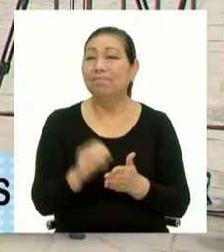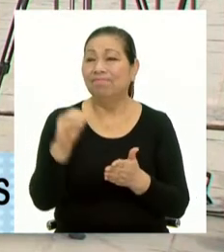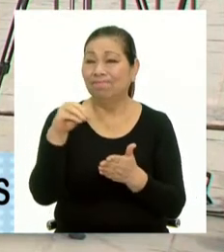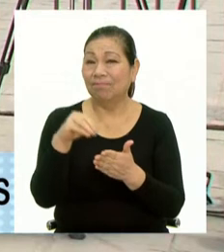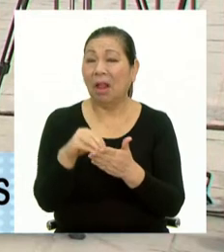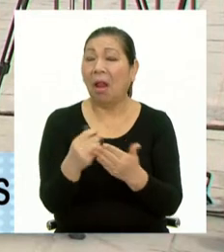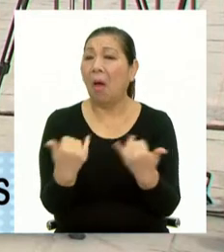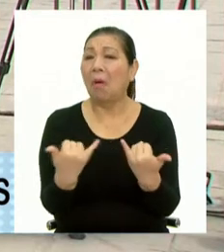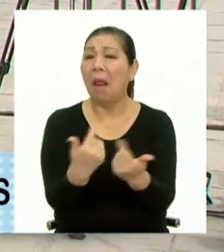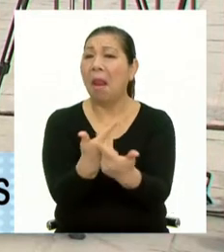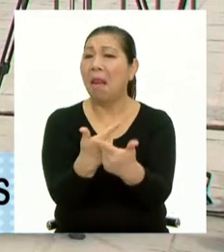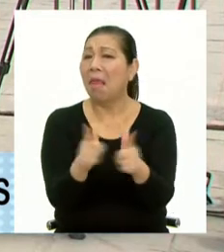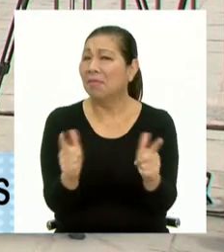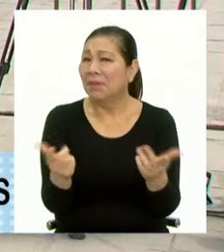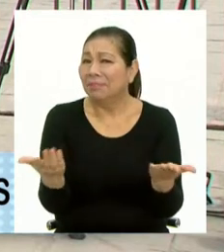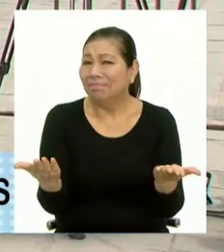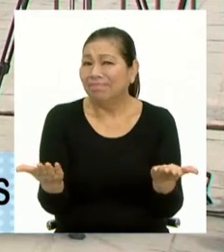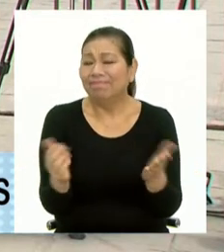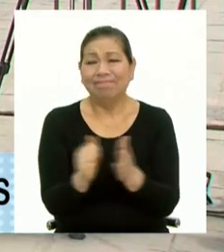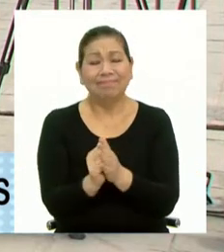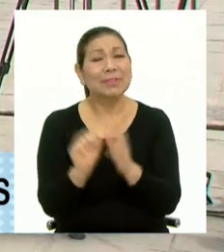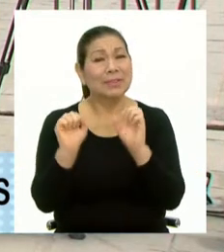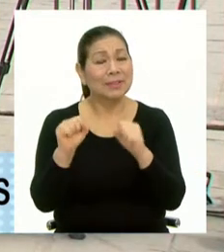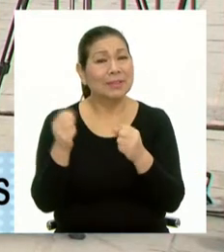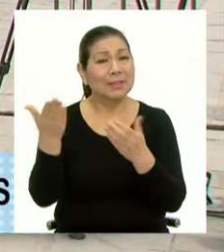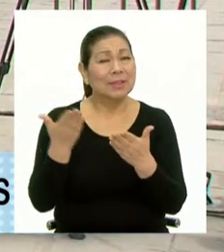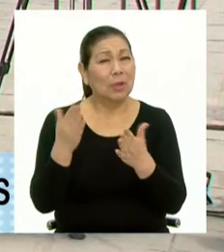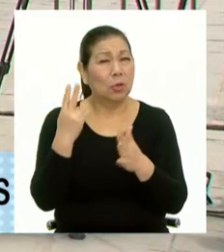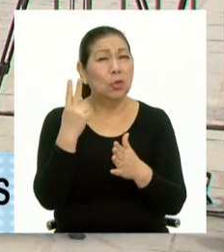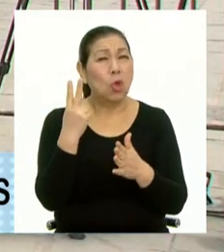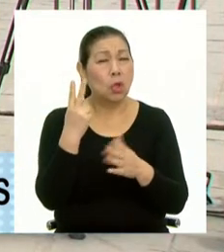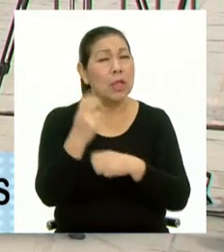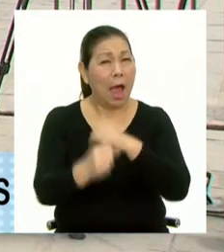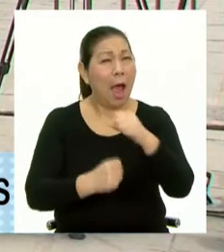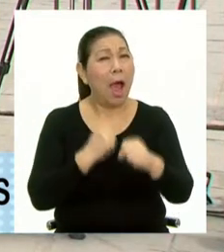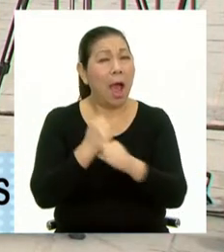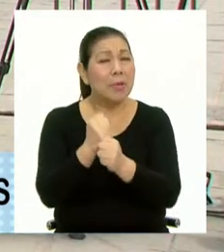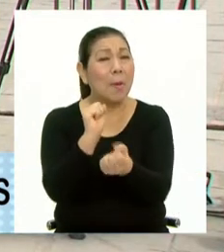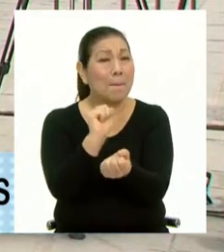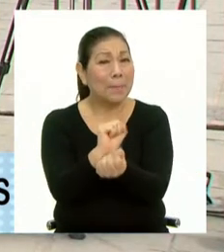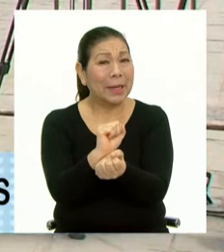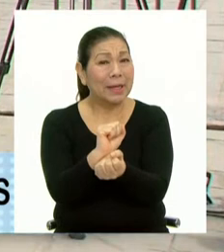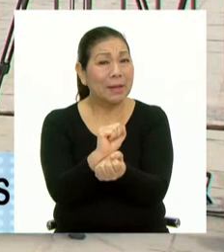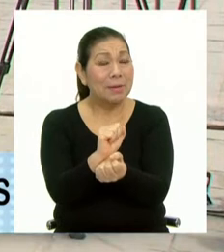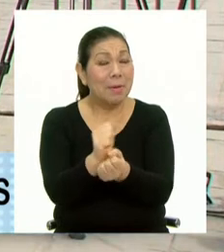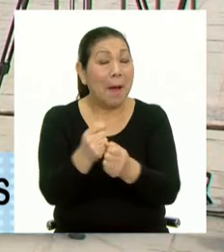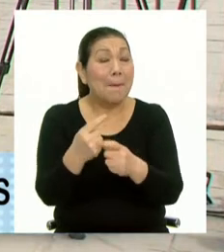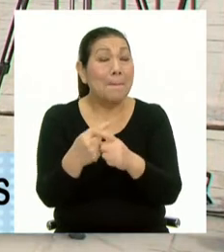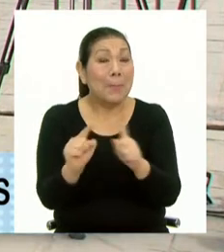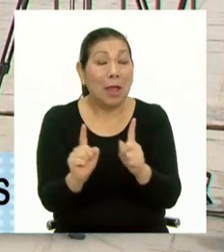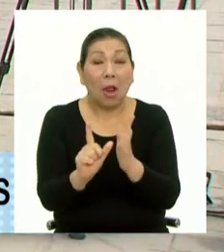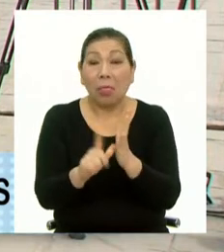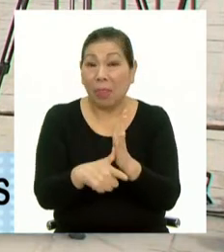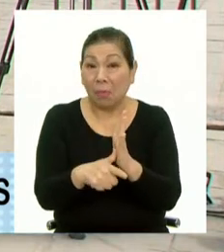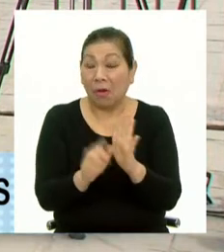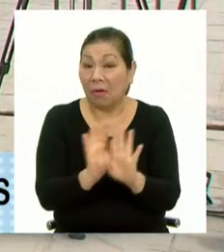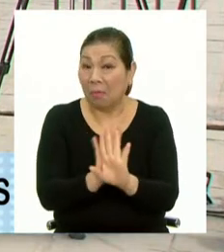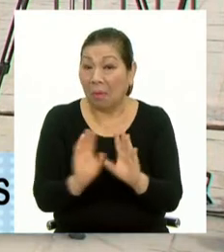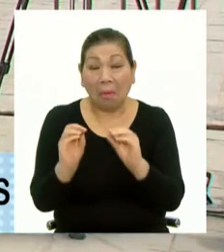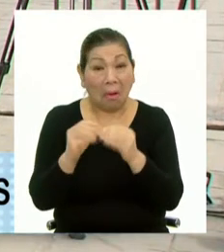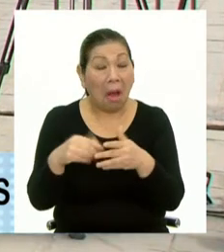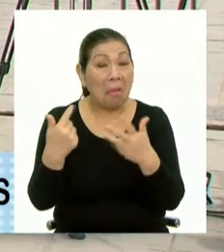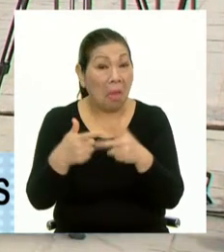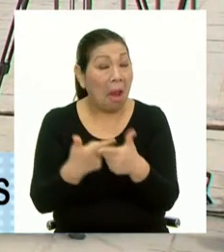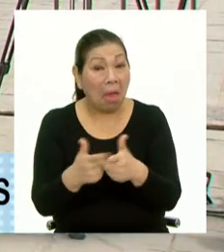en libertad. Él estuvo por casi 2 años en prisión preventiva y luego de haber sido puesto